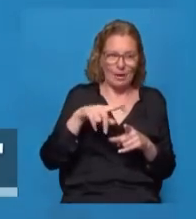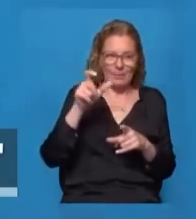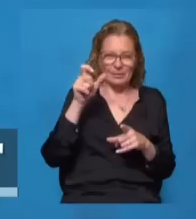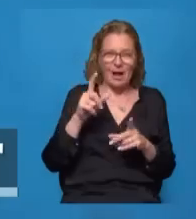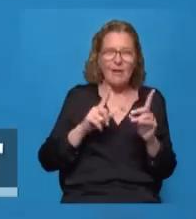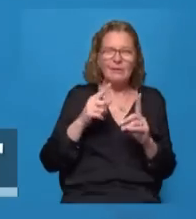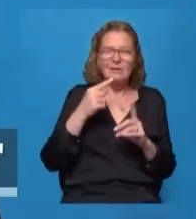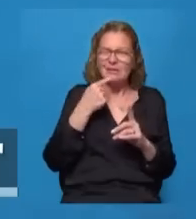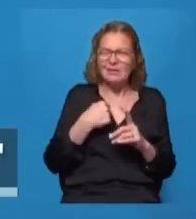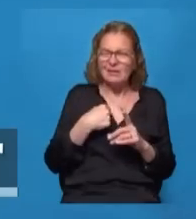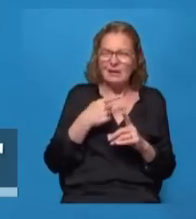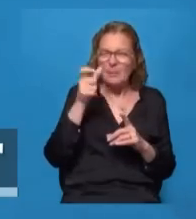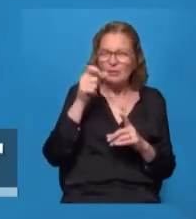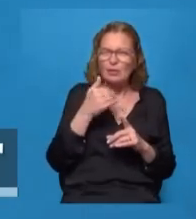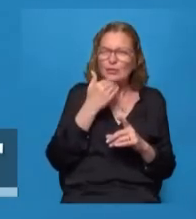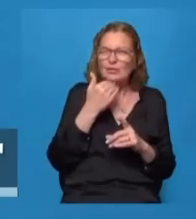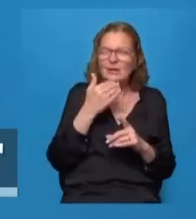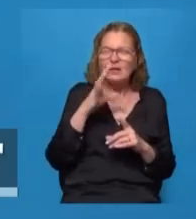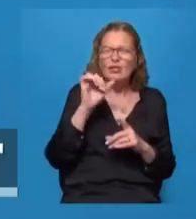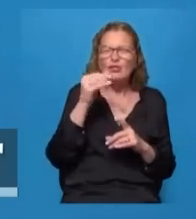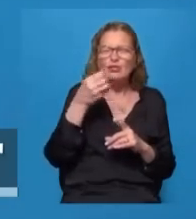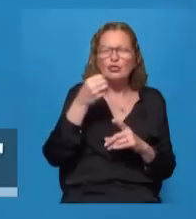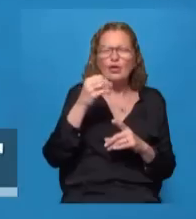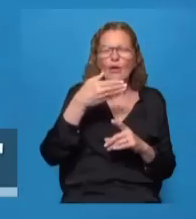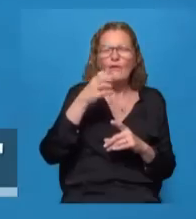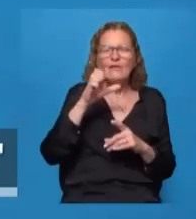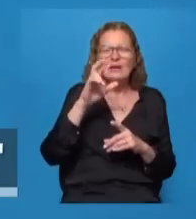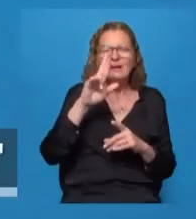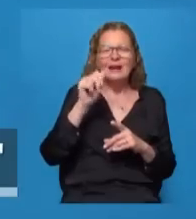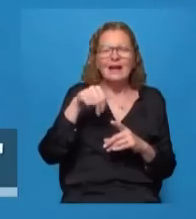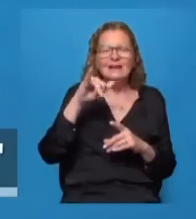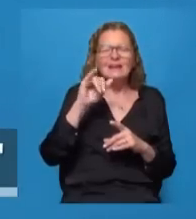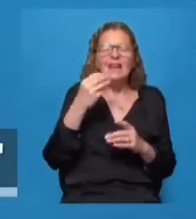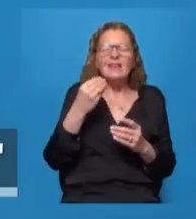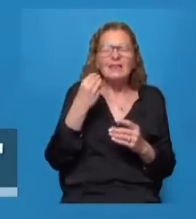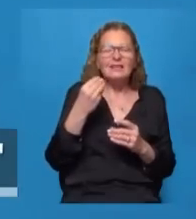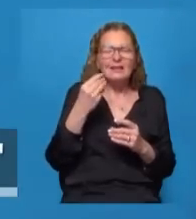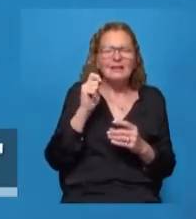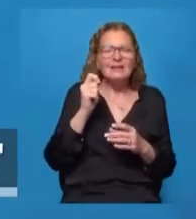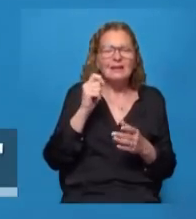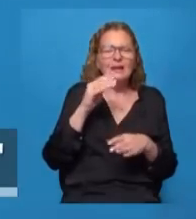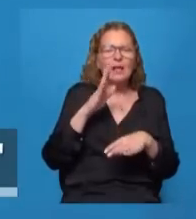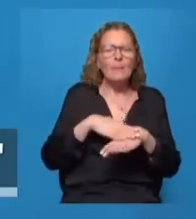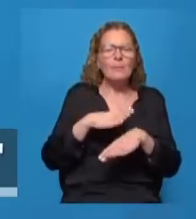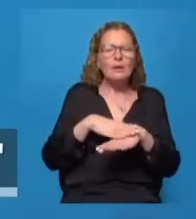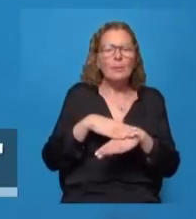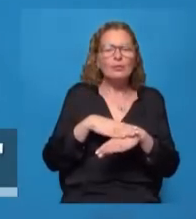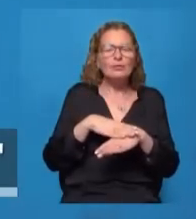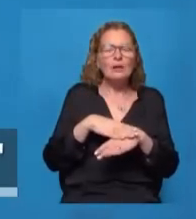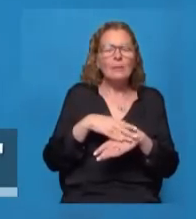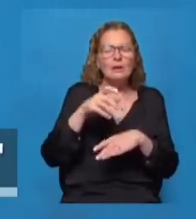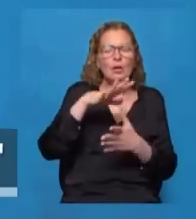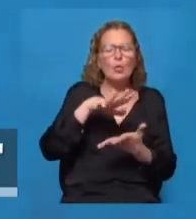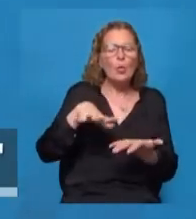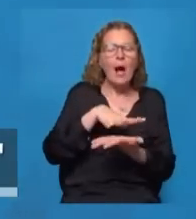gente que me dice la gente no entiende Lo que es la soberanía es muy fácil la soberanía es quien manda en un territorio el soberano es quien manda en